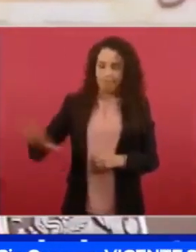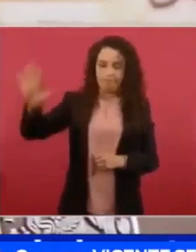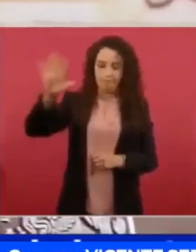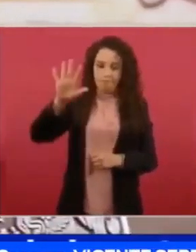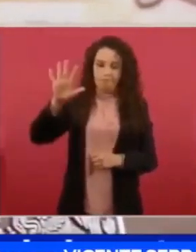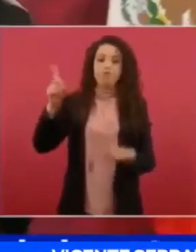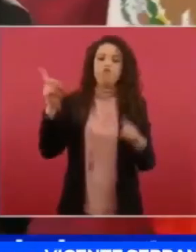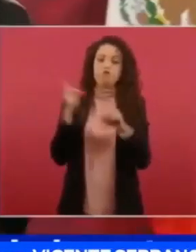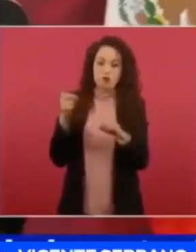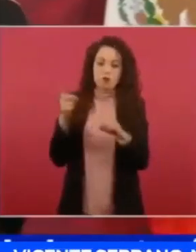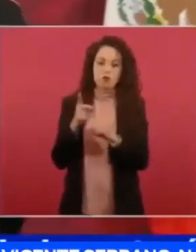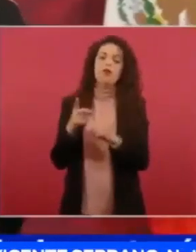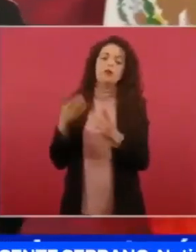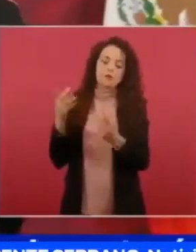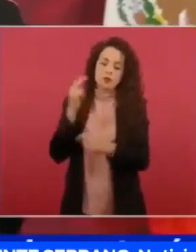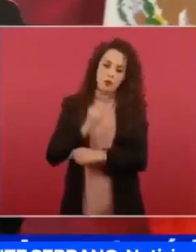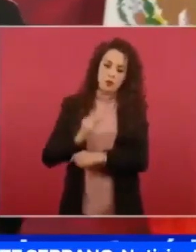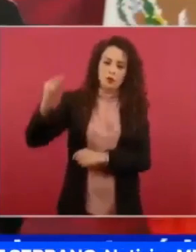Texas,